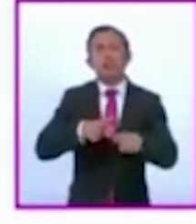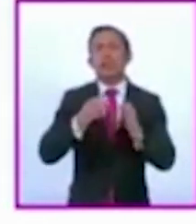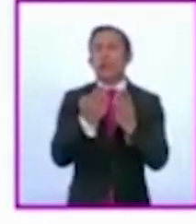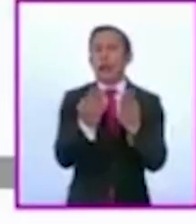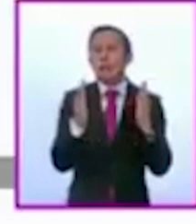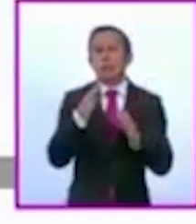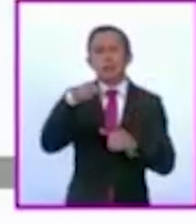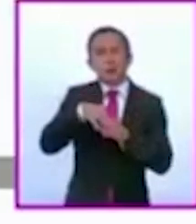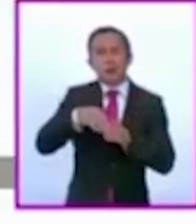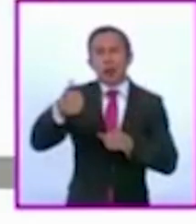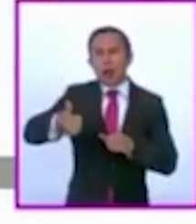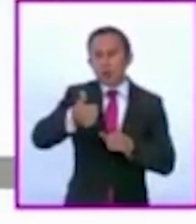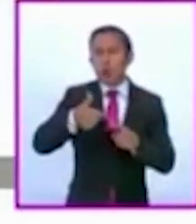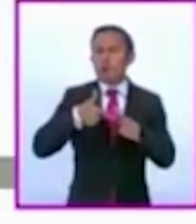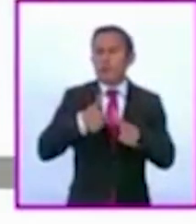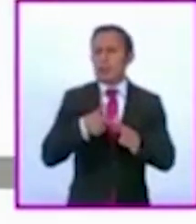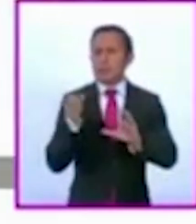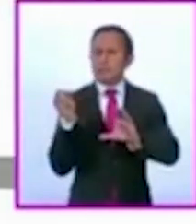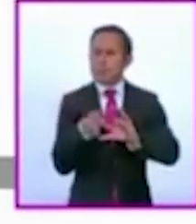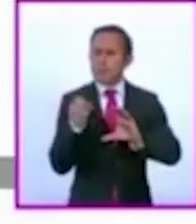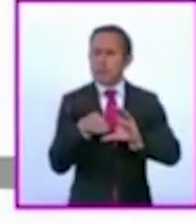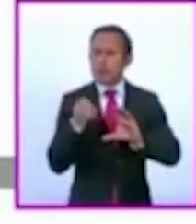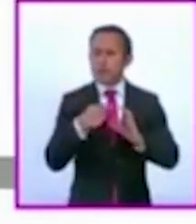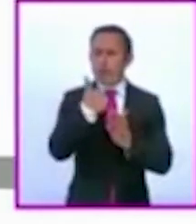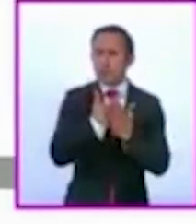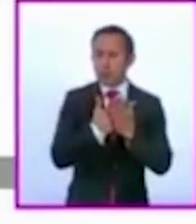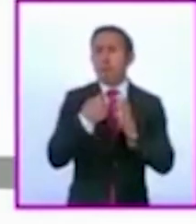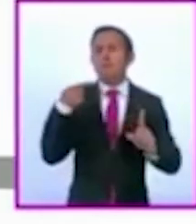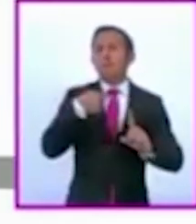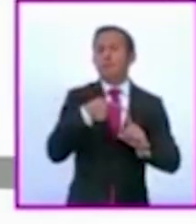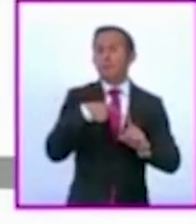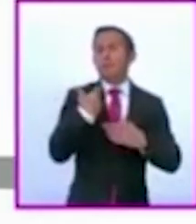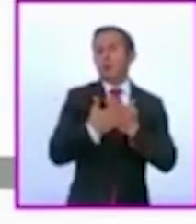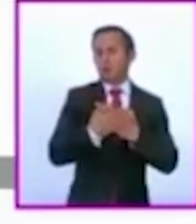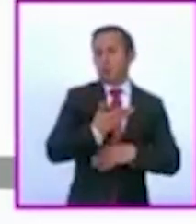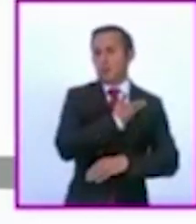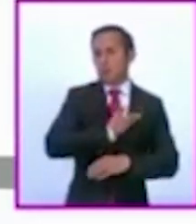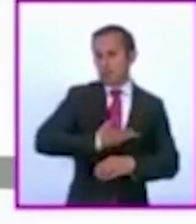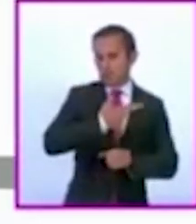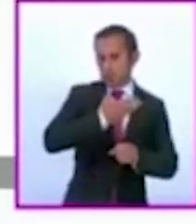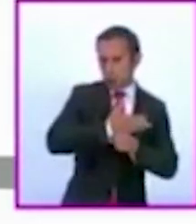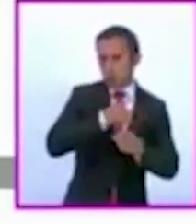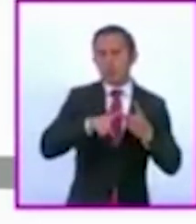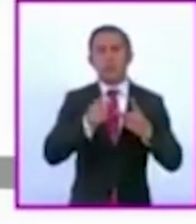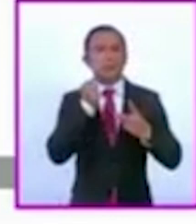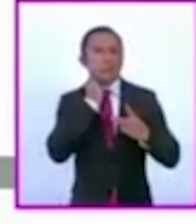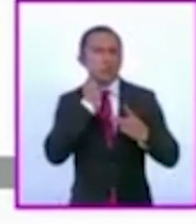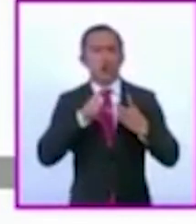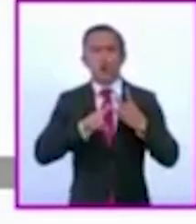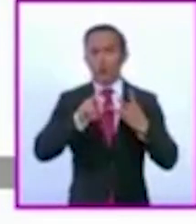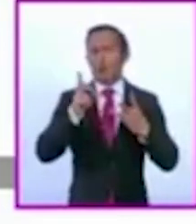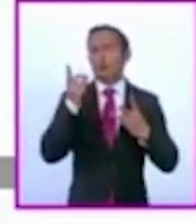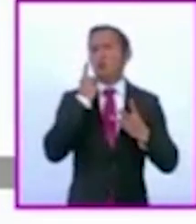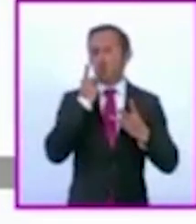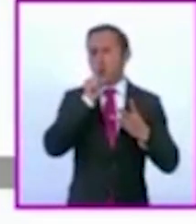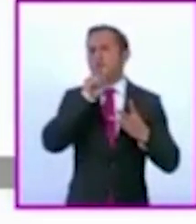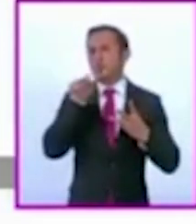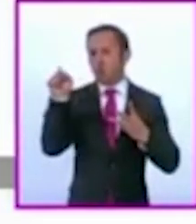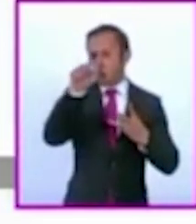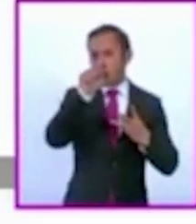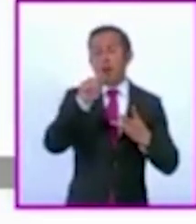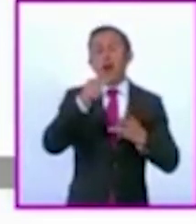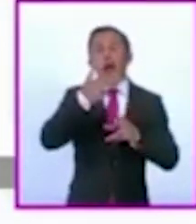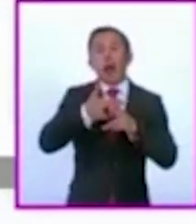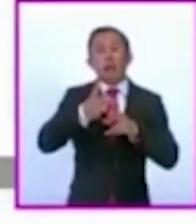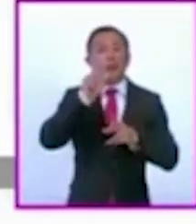tanto para la elección presidencial como para las de senadurías y diputaciones hasta las 8 de la noche del día de mañana